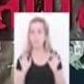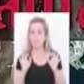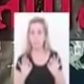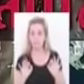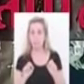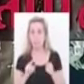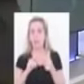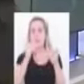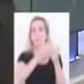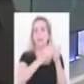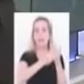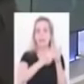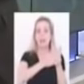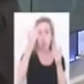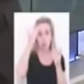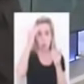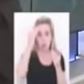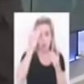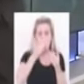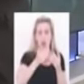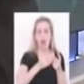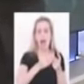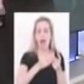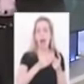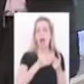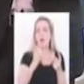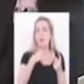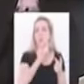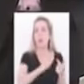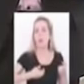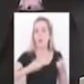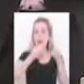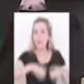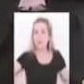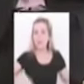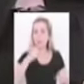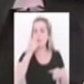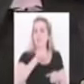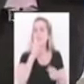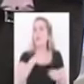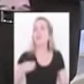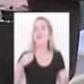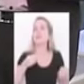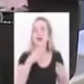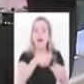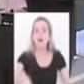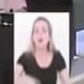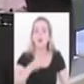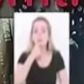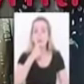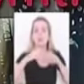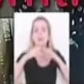secretaría de novas de hoy esta semana en la secretaría de comercio en un rato pues vamos a contar el tema de telefonía celular ahora vamos al